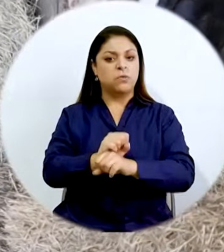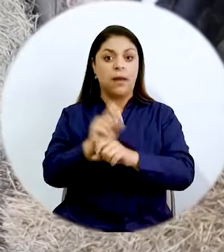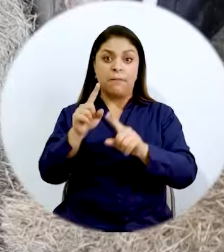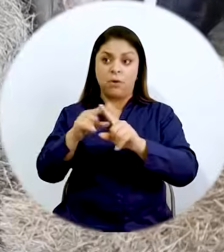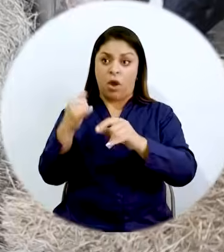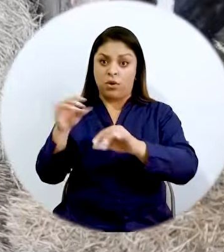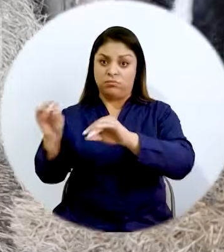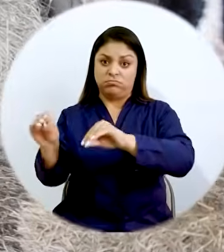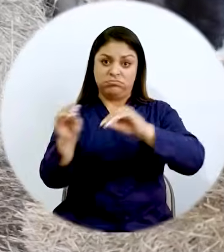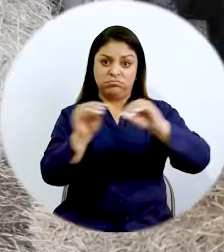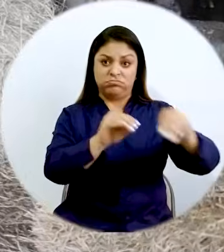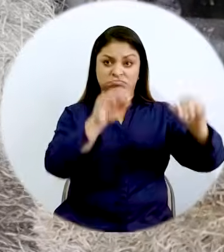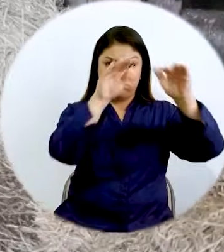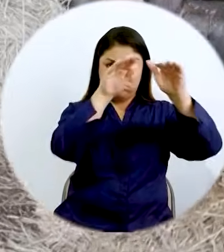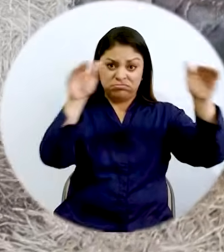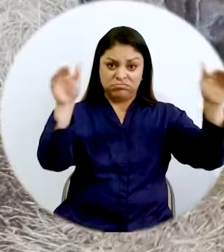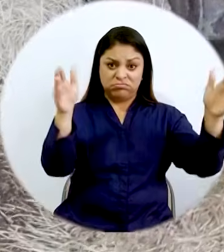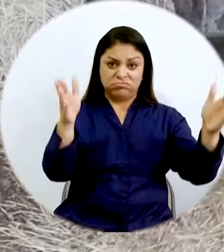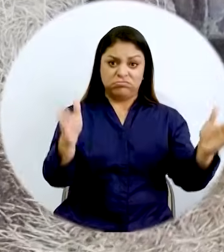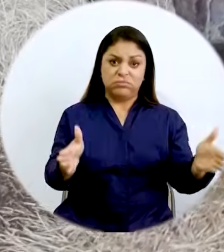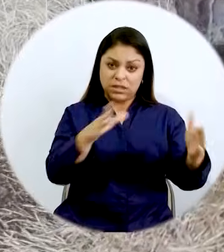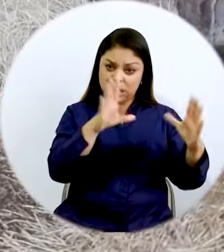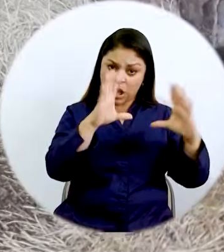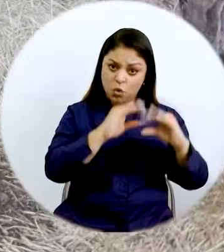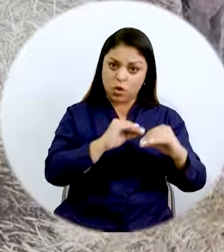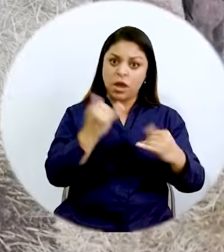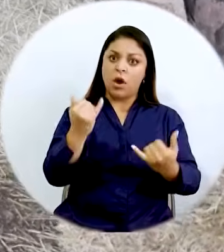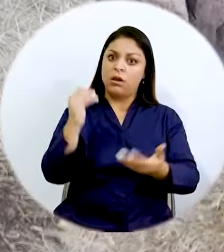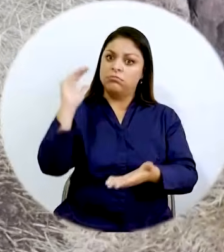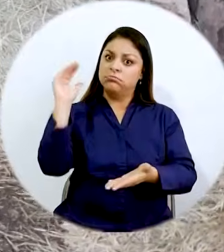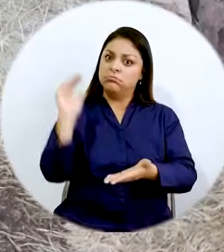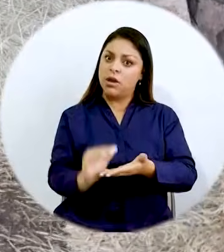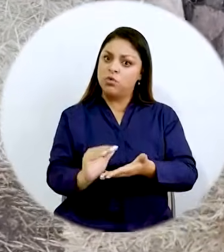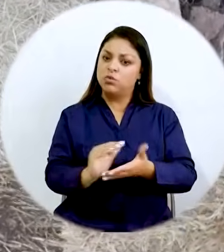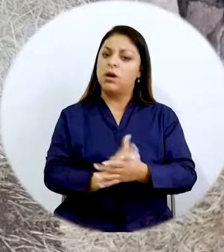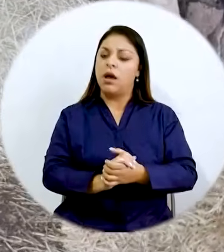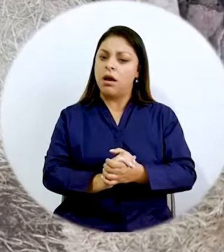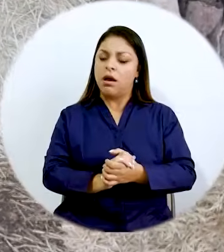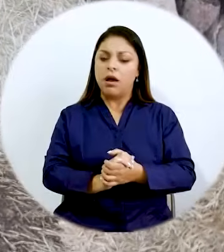tenerlas en el invernadero de noche se redujo. Siempre hemos tenido una incidencia